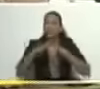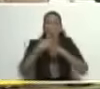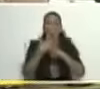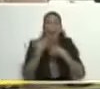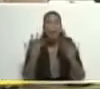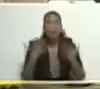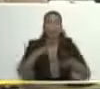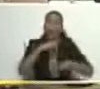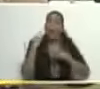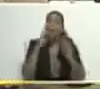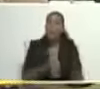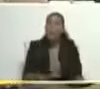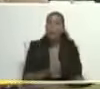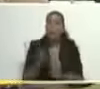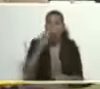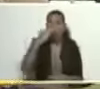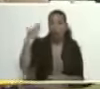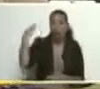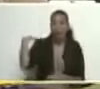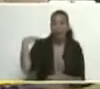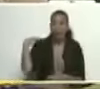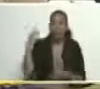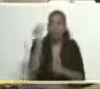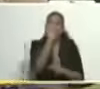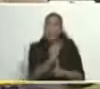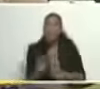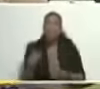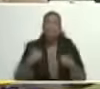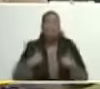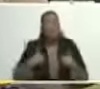el genocidio de estos pueblos.